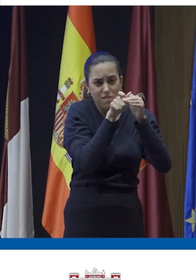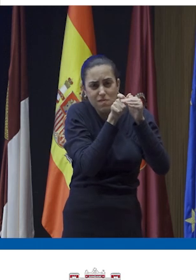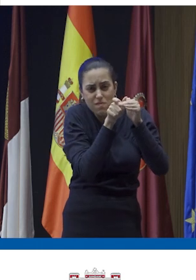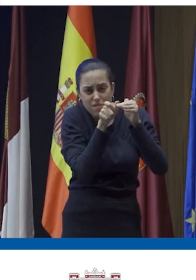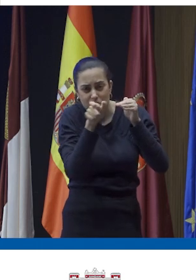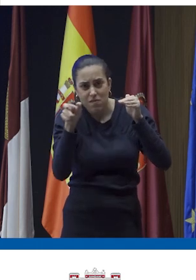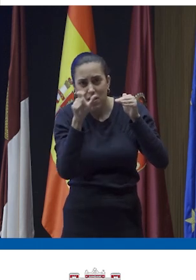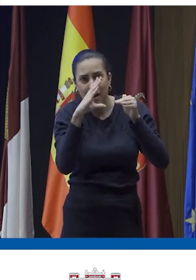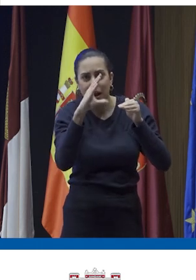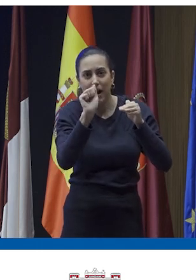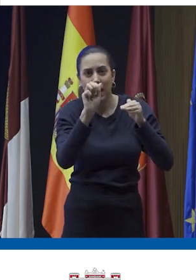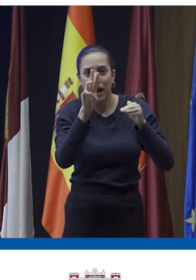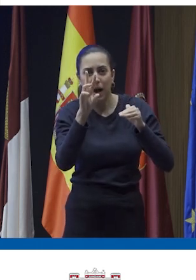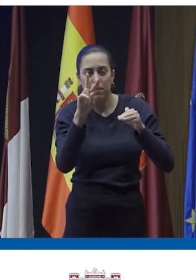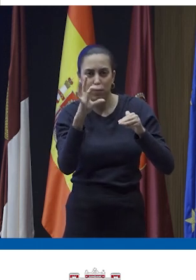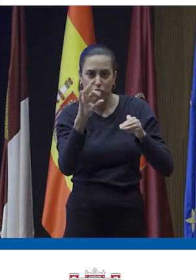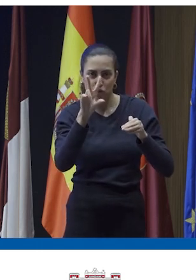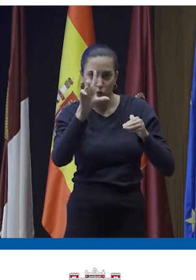cápsula para poder acceder al cristalino.